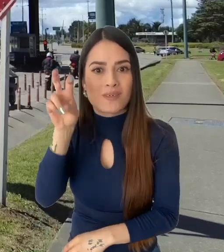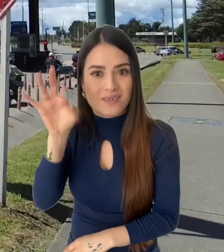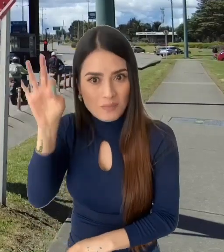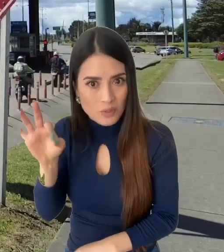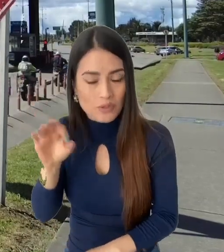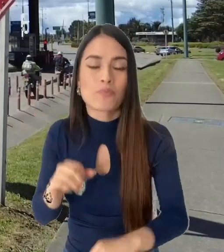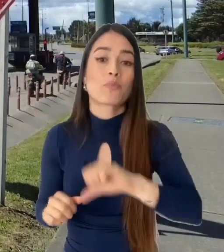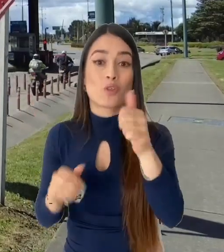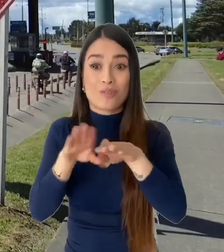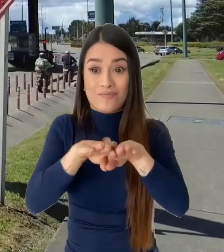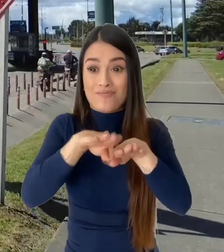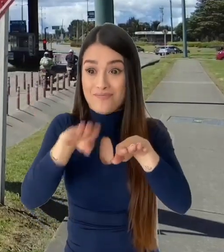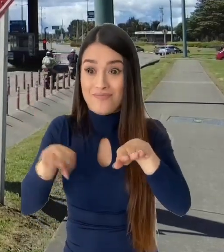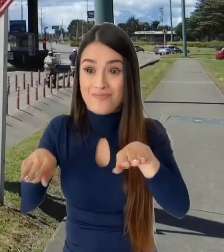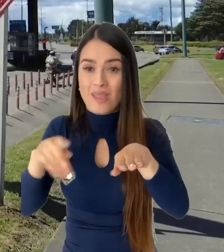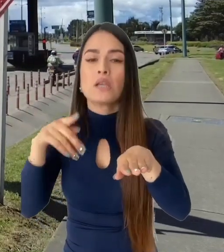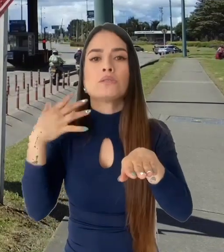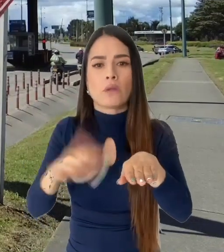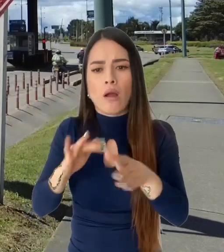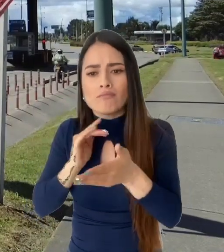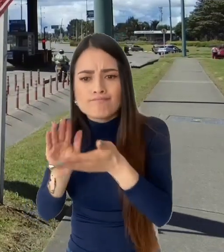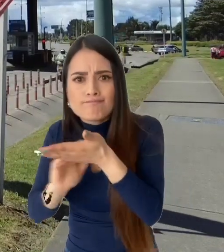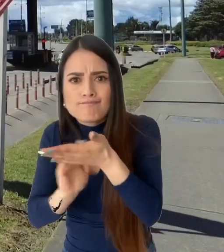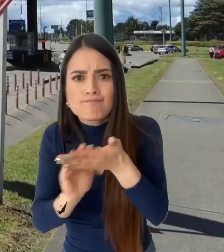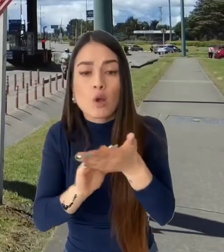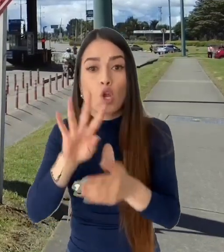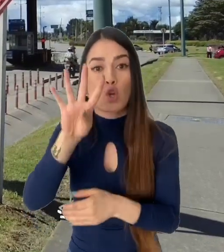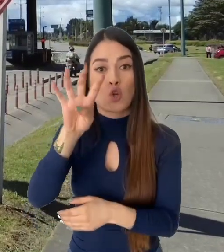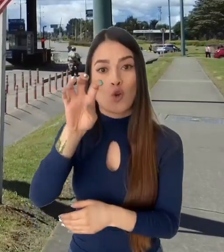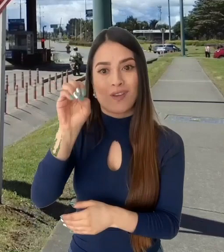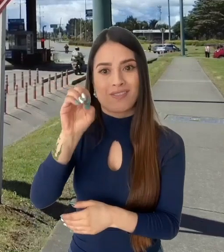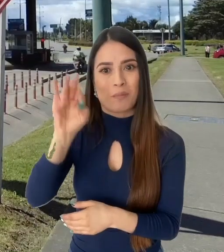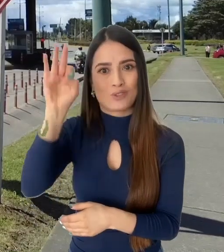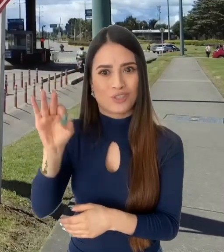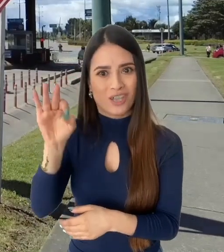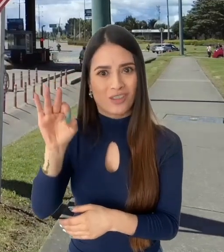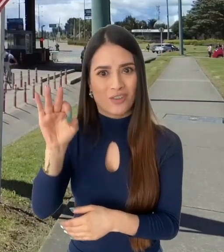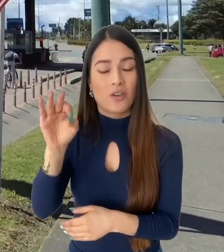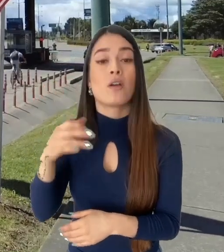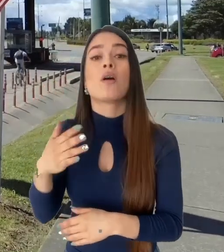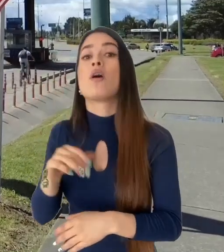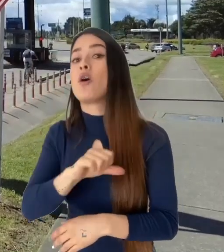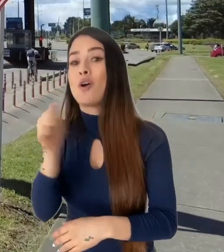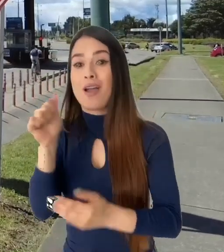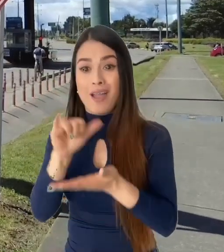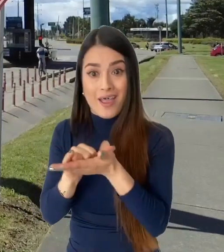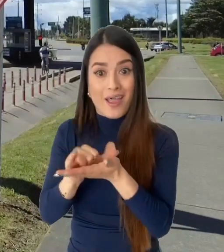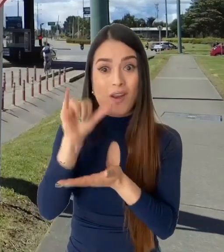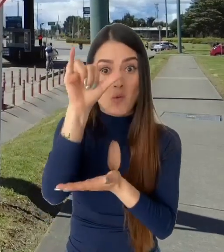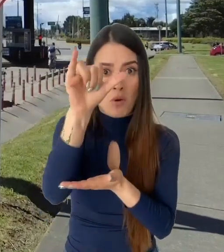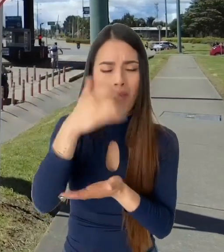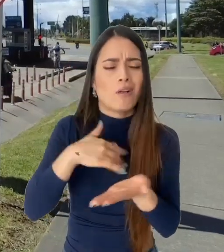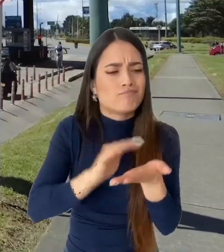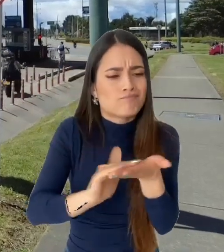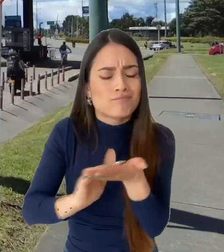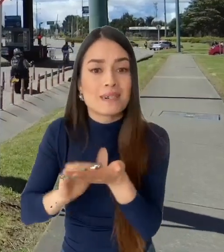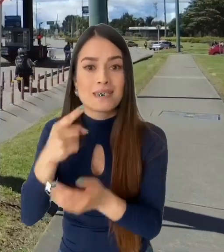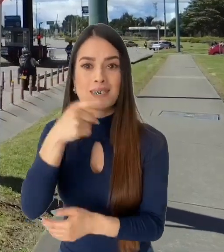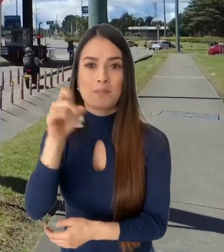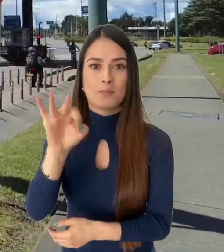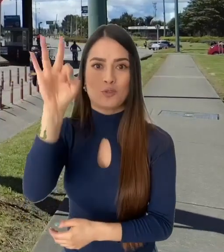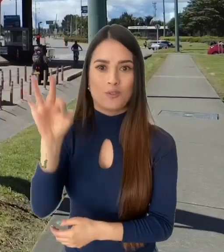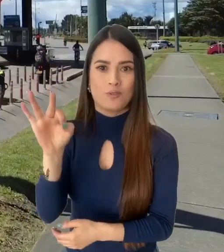del 97% de los hallazgos en los terminales de transporte se subsanaron el 90% de estos hallazgos y